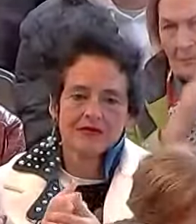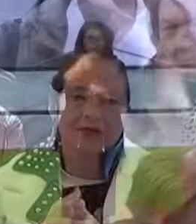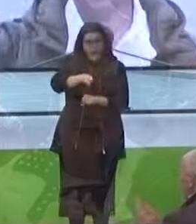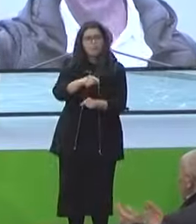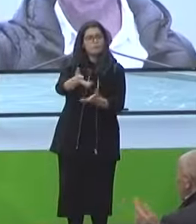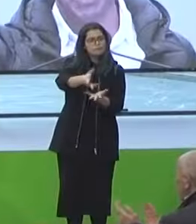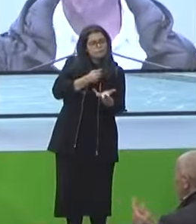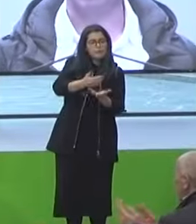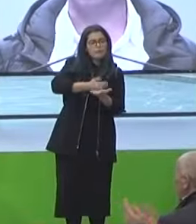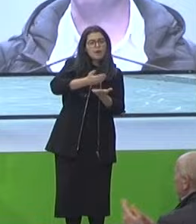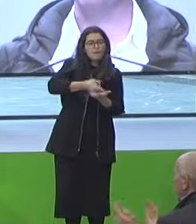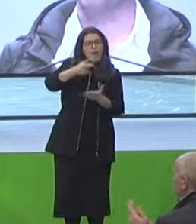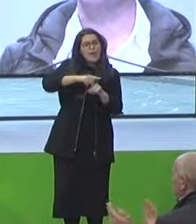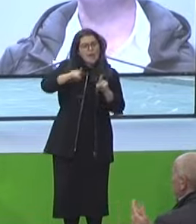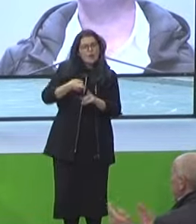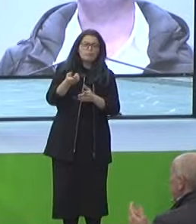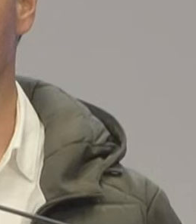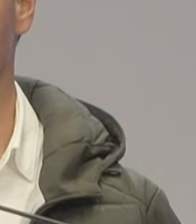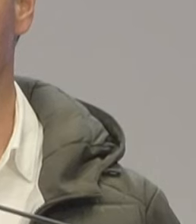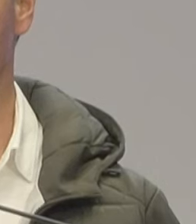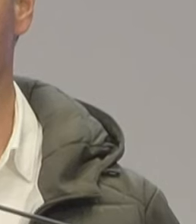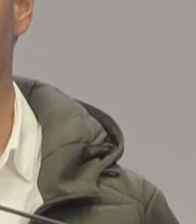a esos les meten la mano en el